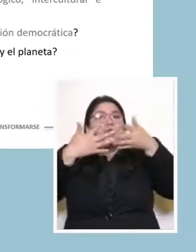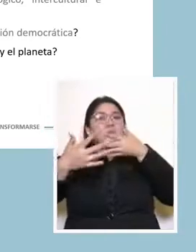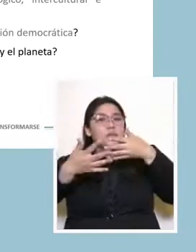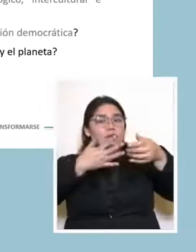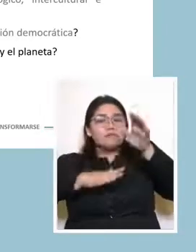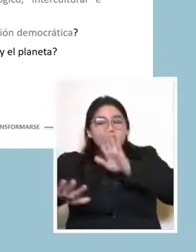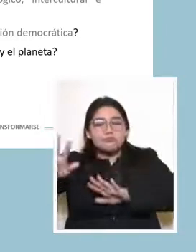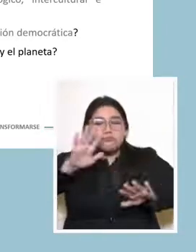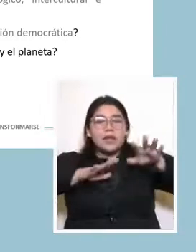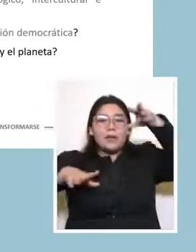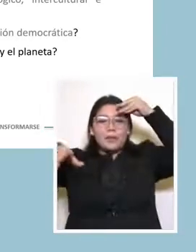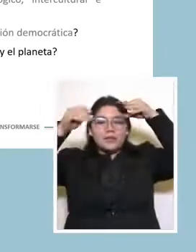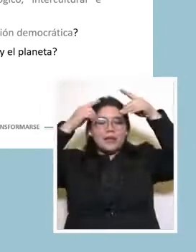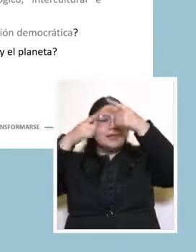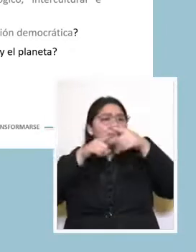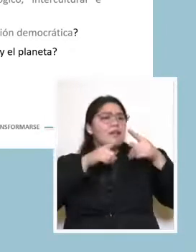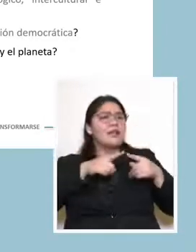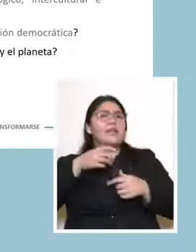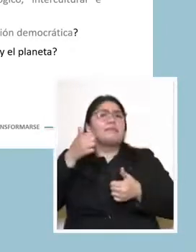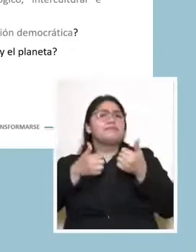interdisciplinarios?